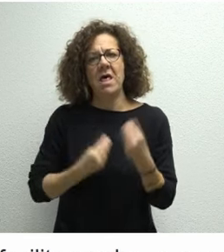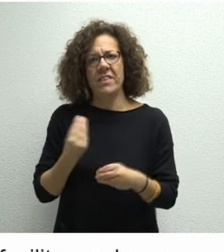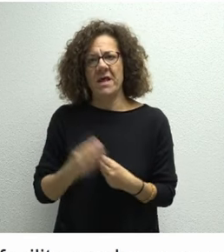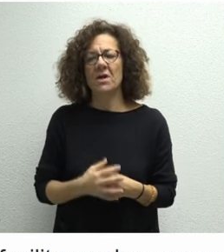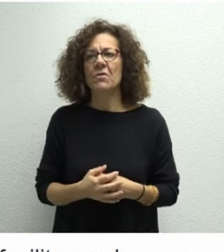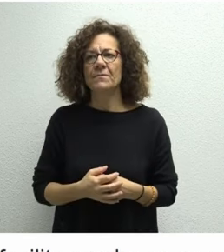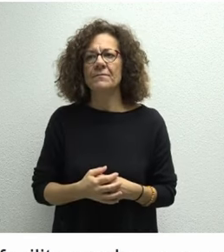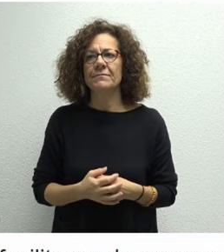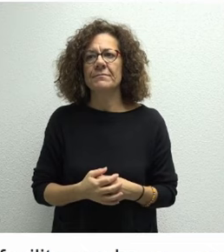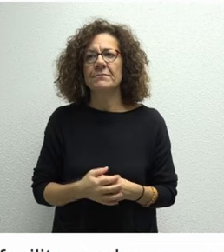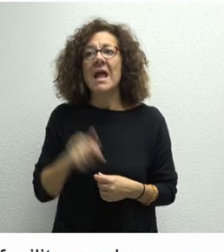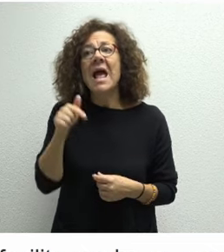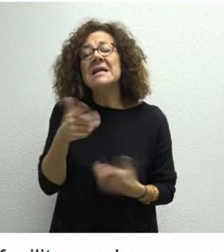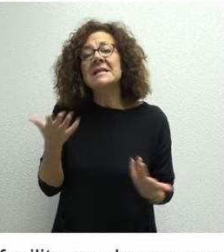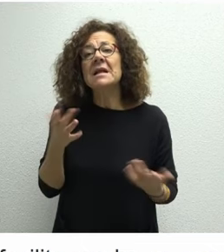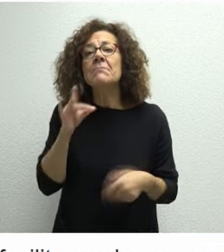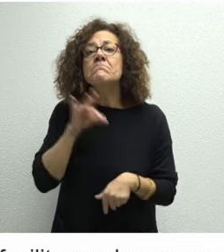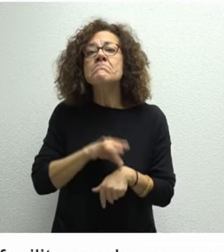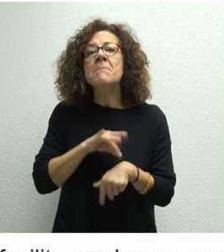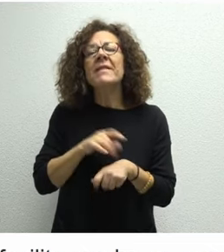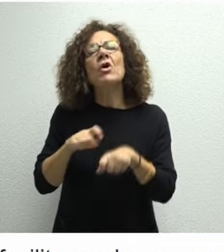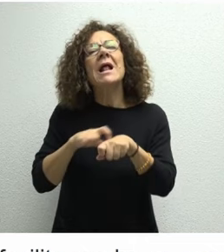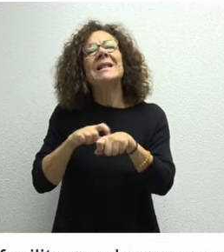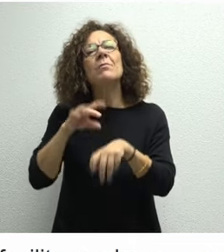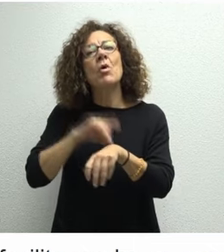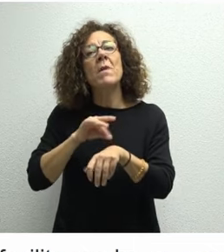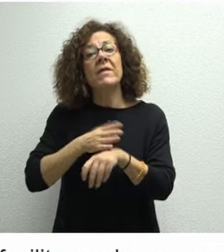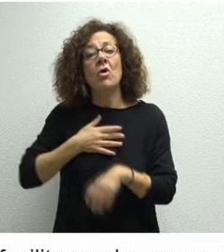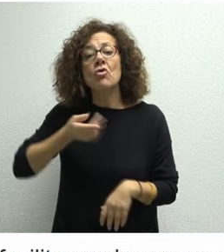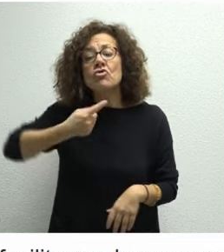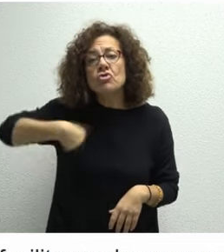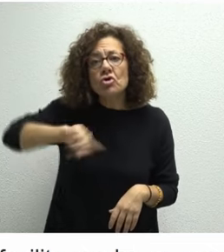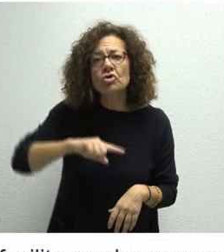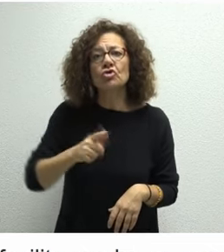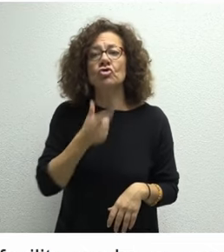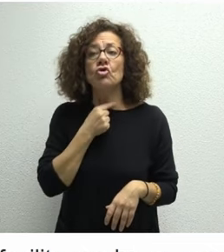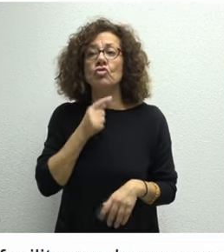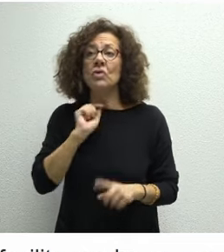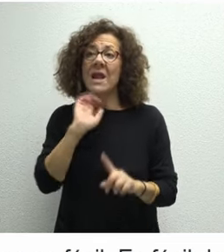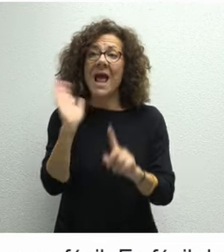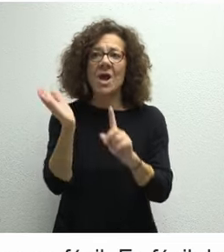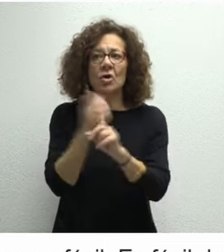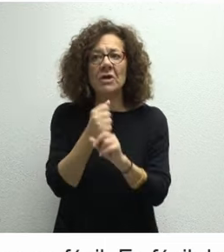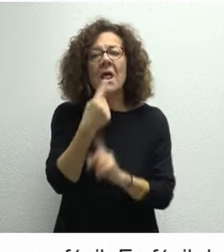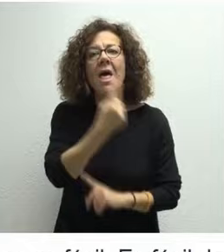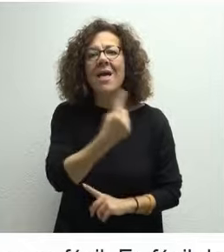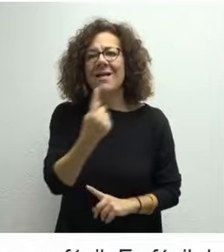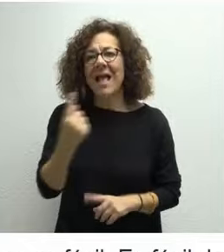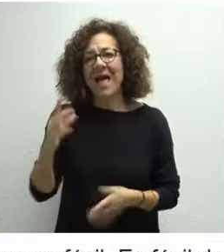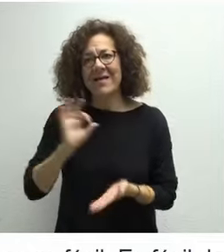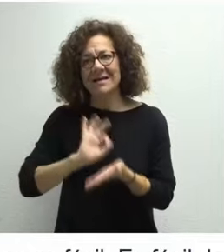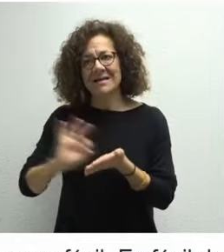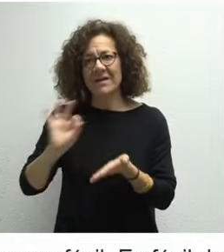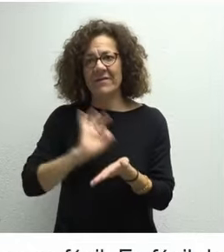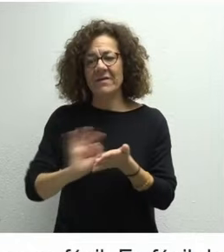es el el el médico el tipo médico que nosotros Nos gustaría encontrar en cada